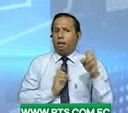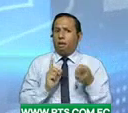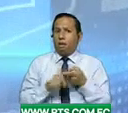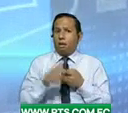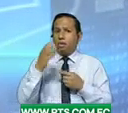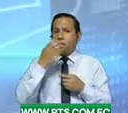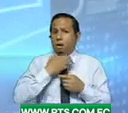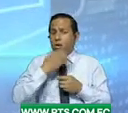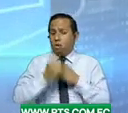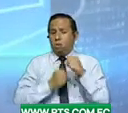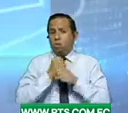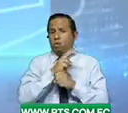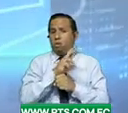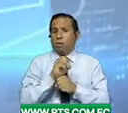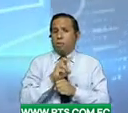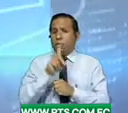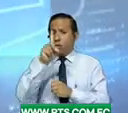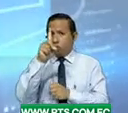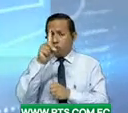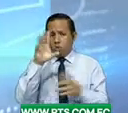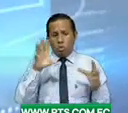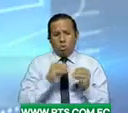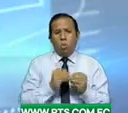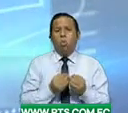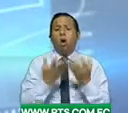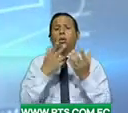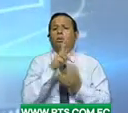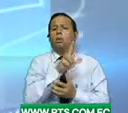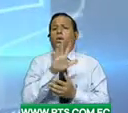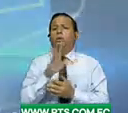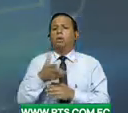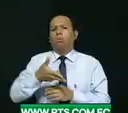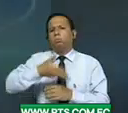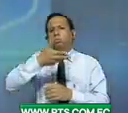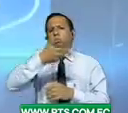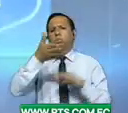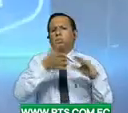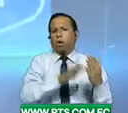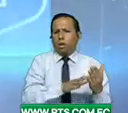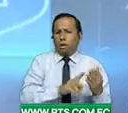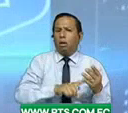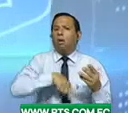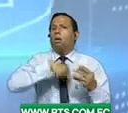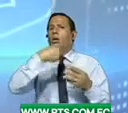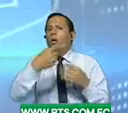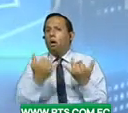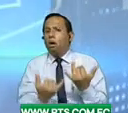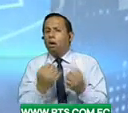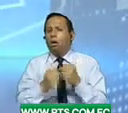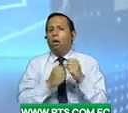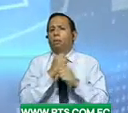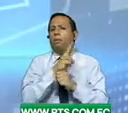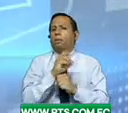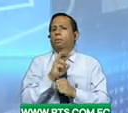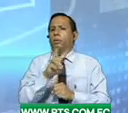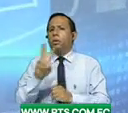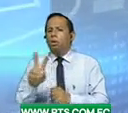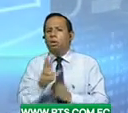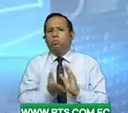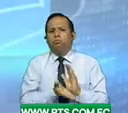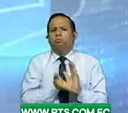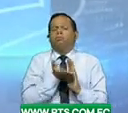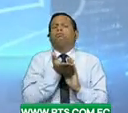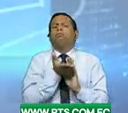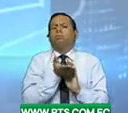hubo 35 crímenes, mientras que este año la cifra subió a 95